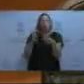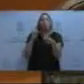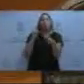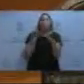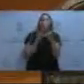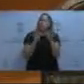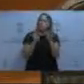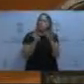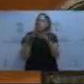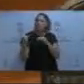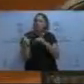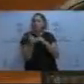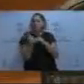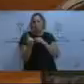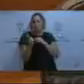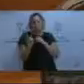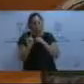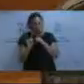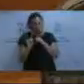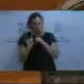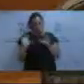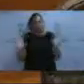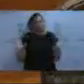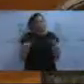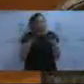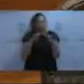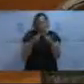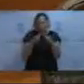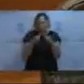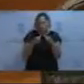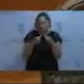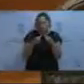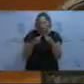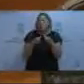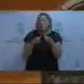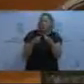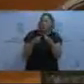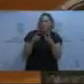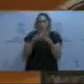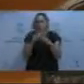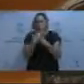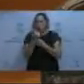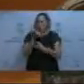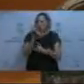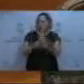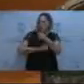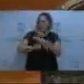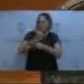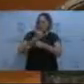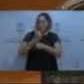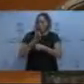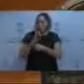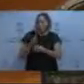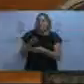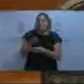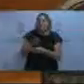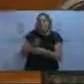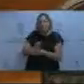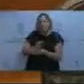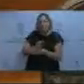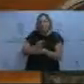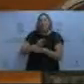de las posibles a adoptar y, para ello, a la vista de la situación económico-financiera de la sociedad y de su nivel de actividad,